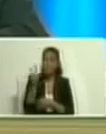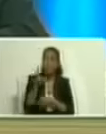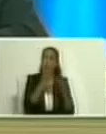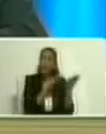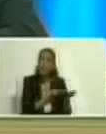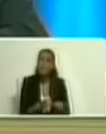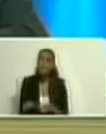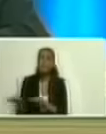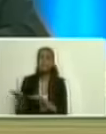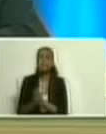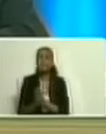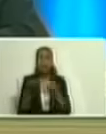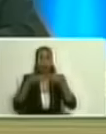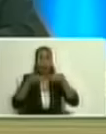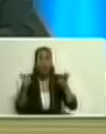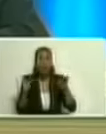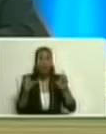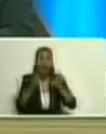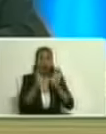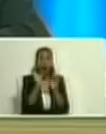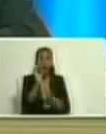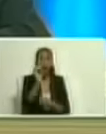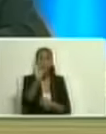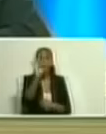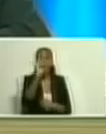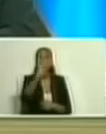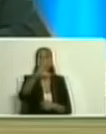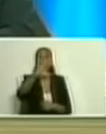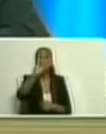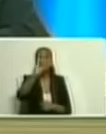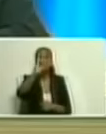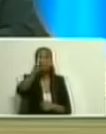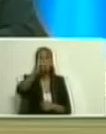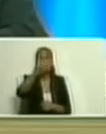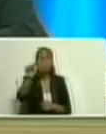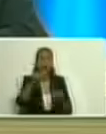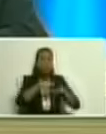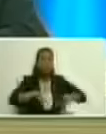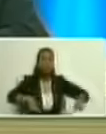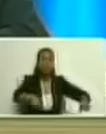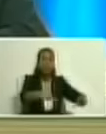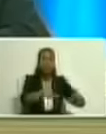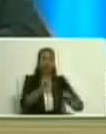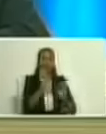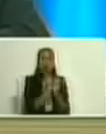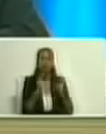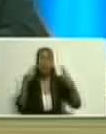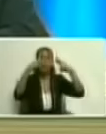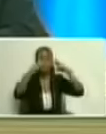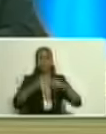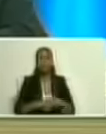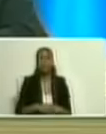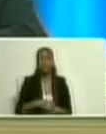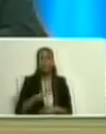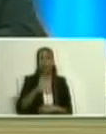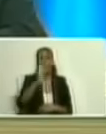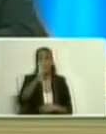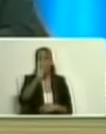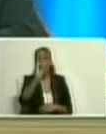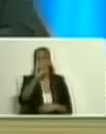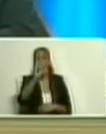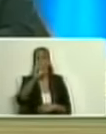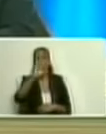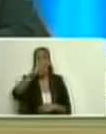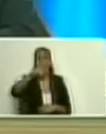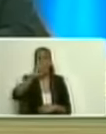a la apertura de la oficina del Alto Comisionado de Derechos Humanos de la ONU, Volker Trott,